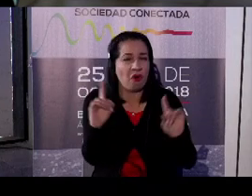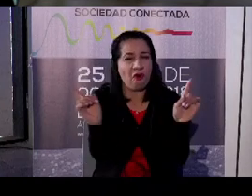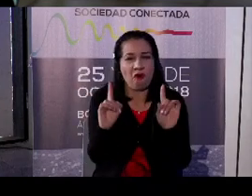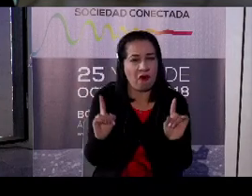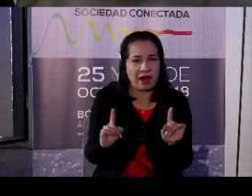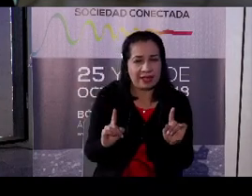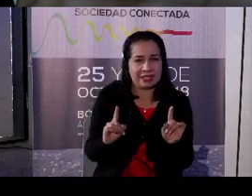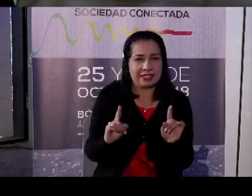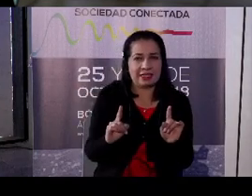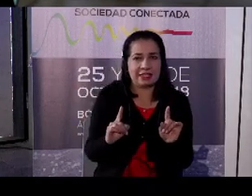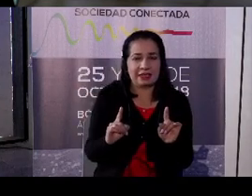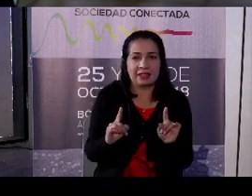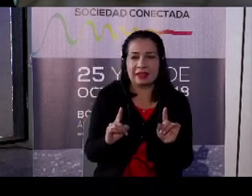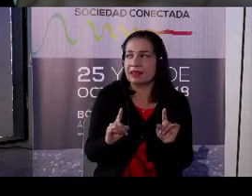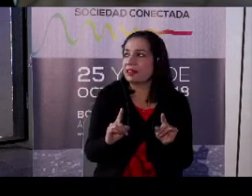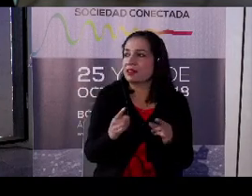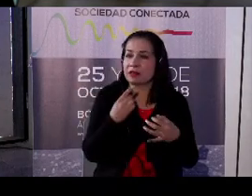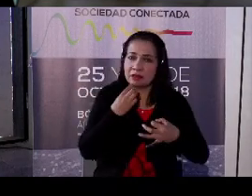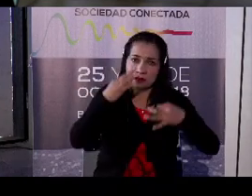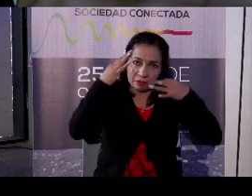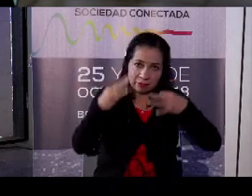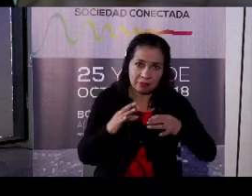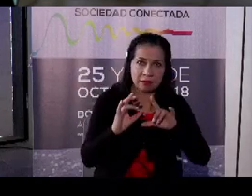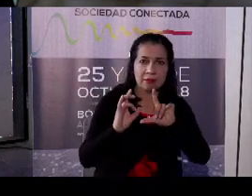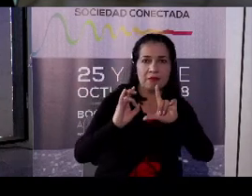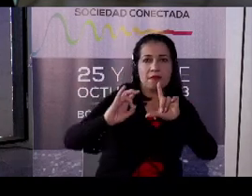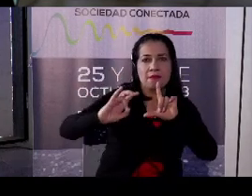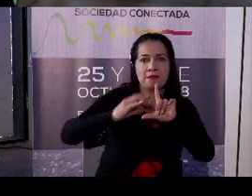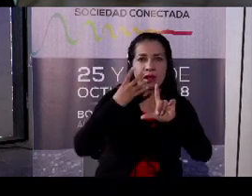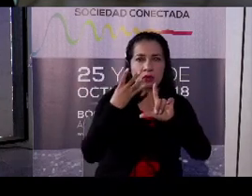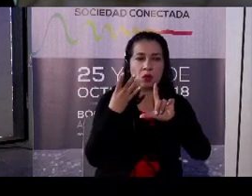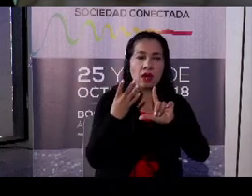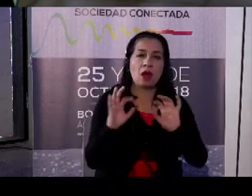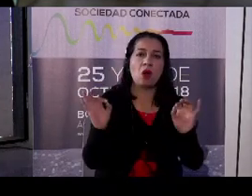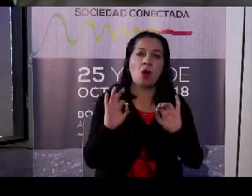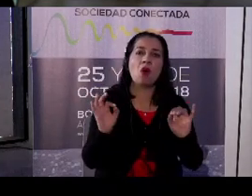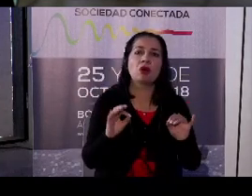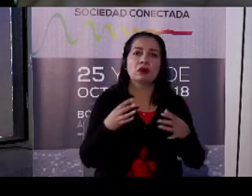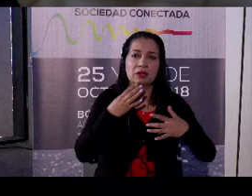citen También tenemos realidad virtual realidad aumentada